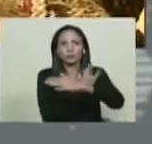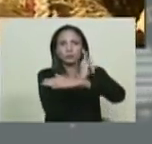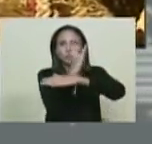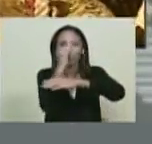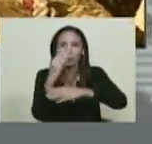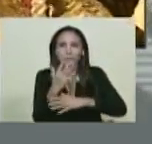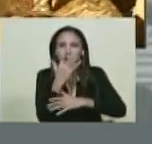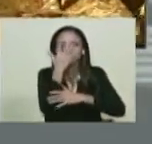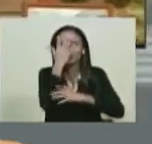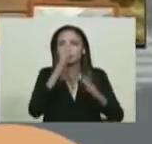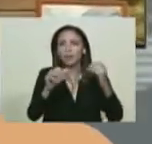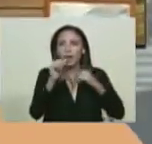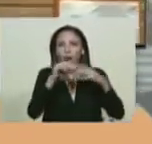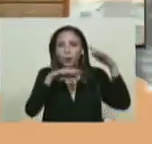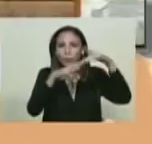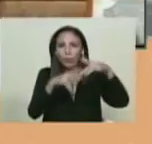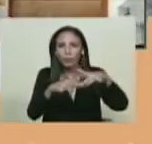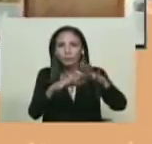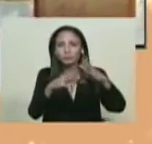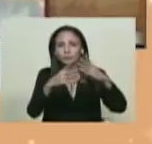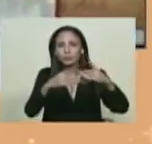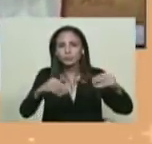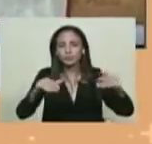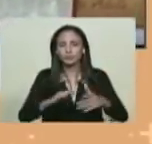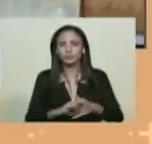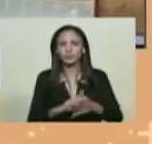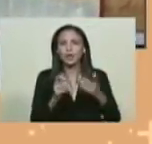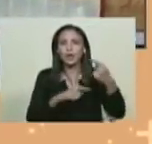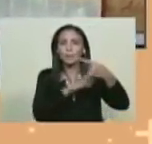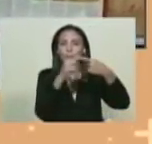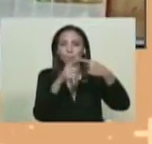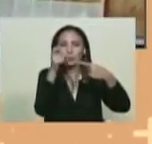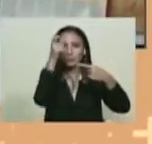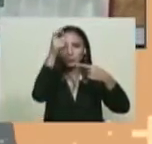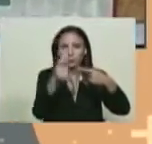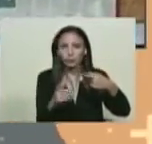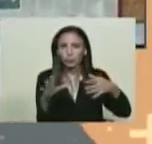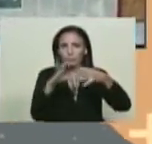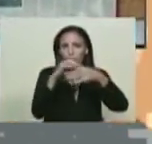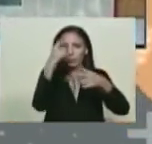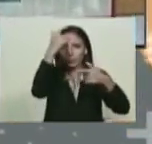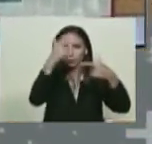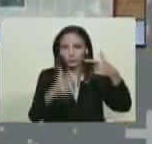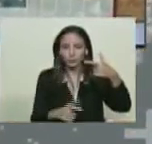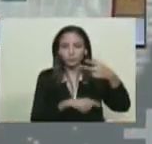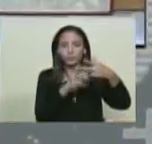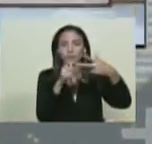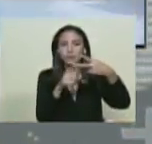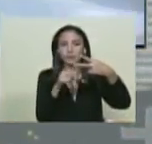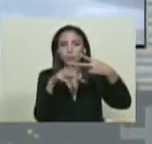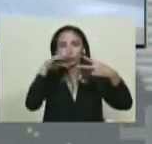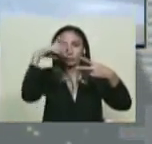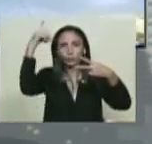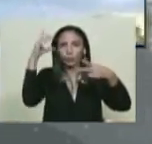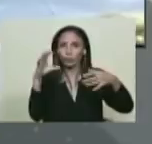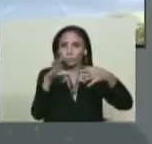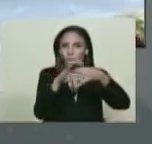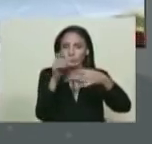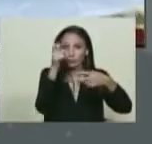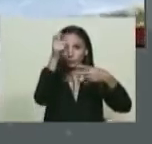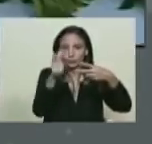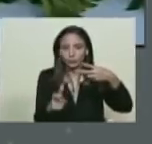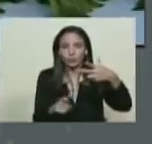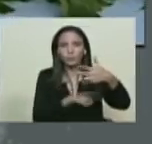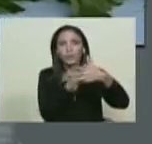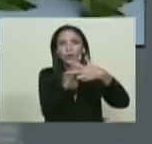vitales. El ser humano con el ser humano, el ser humano con Dios y el ser humano con la naturaleza. El capitalismo